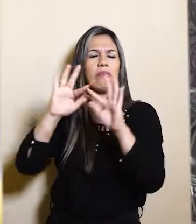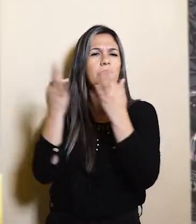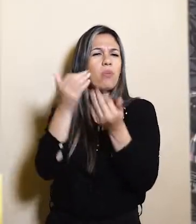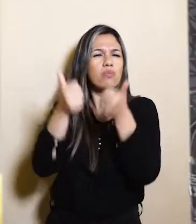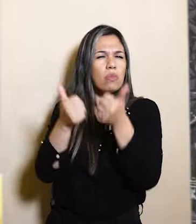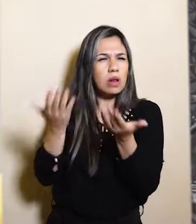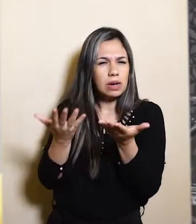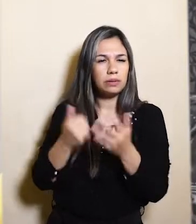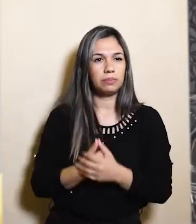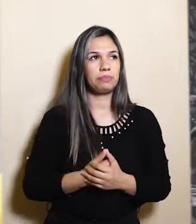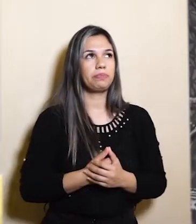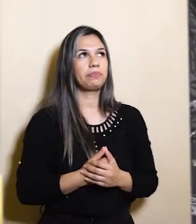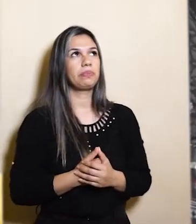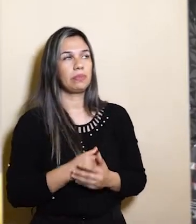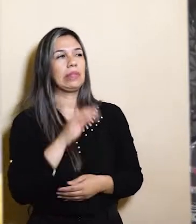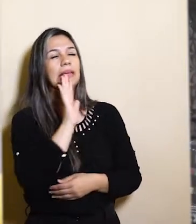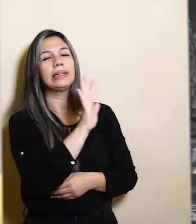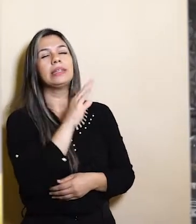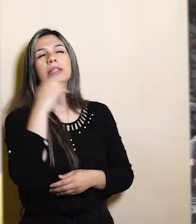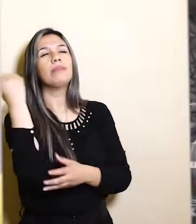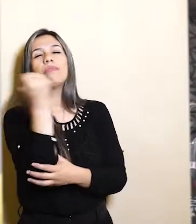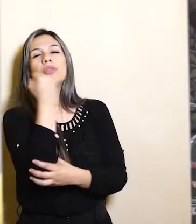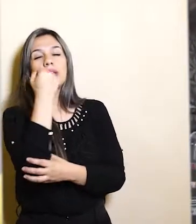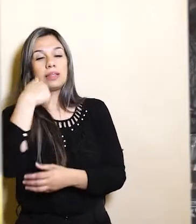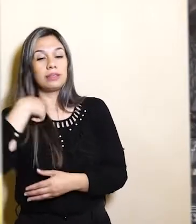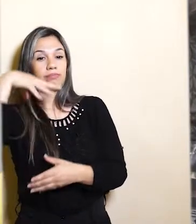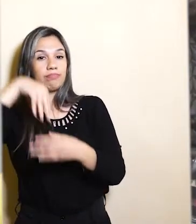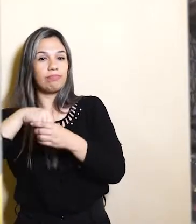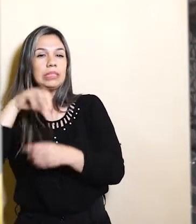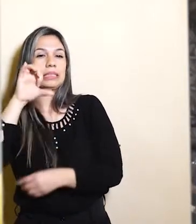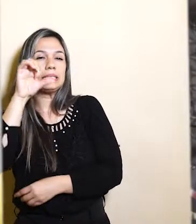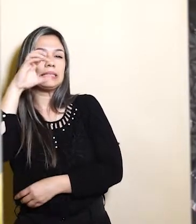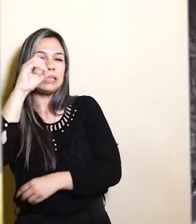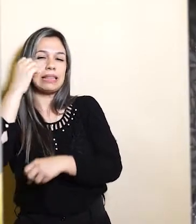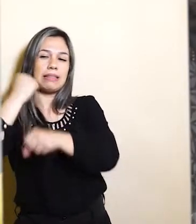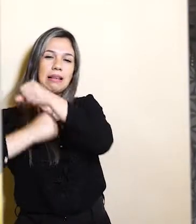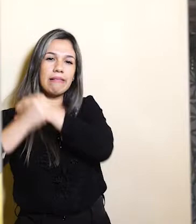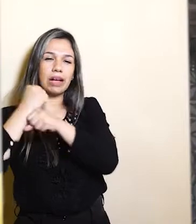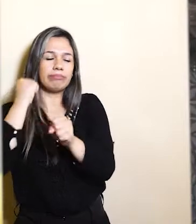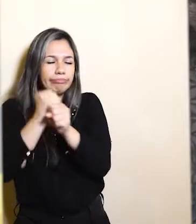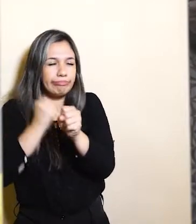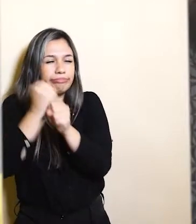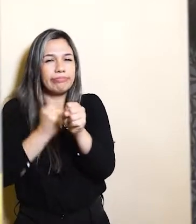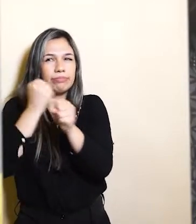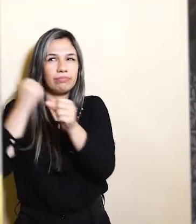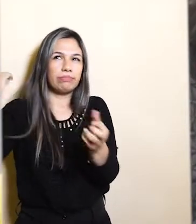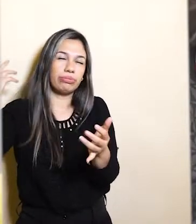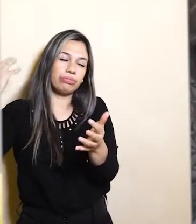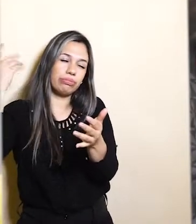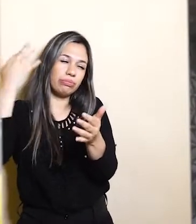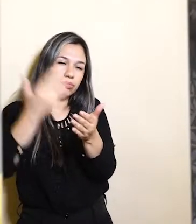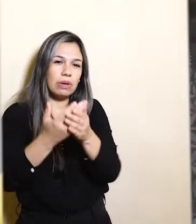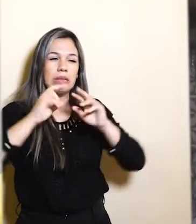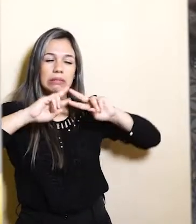Menchi, yo creo que es importante destacar, Amnistía Internacional tiene 60 años de labor haciendo investigaciones en todo el mundo, en situaciones